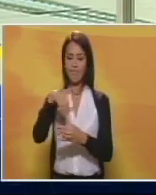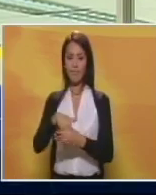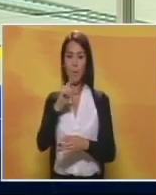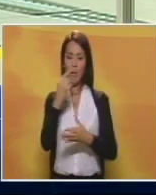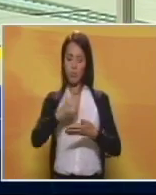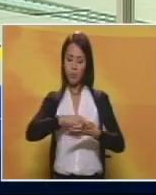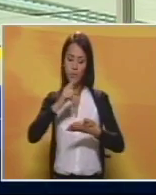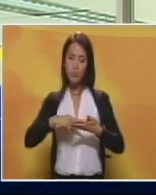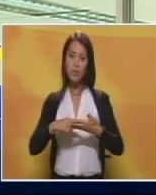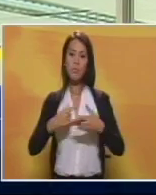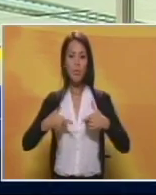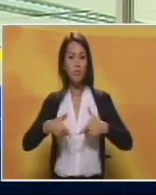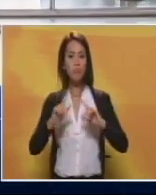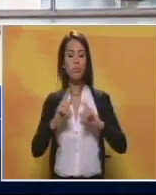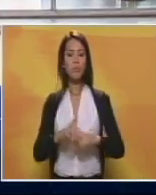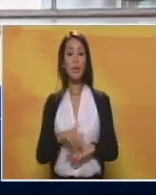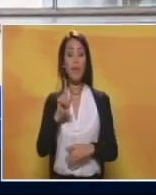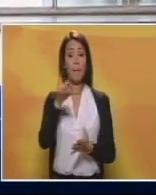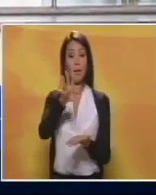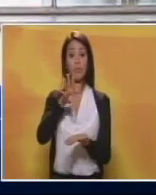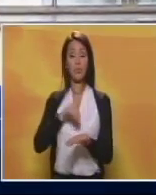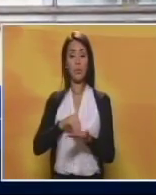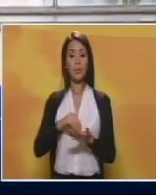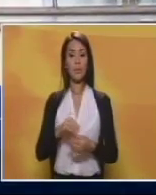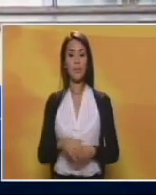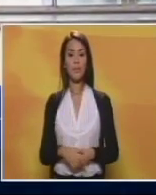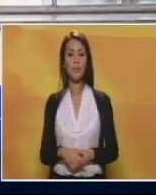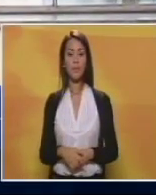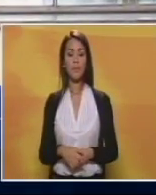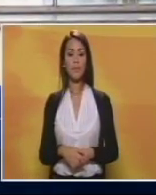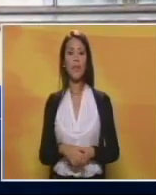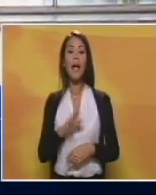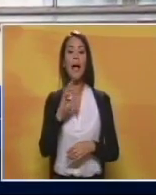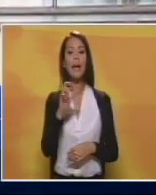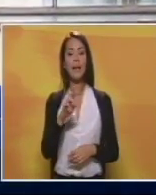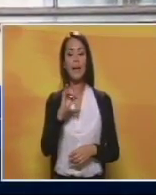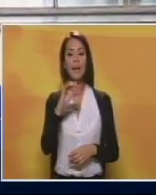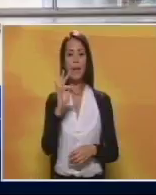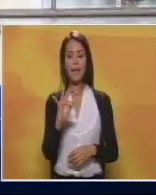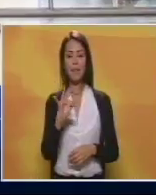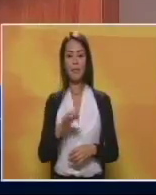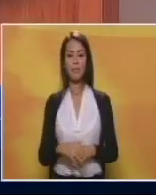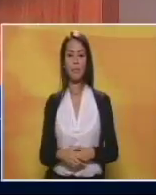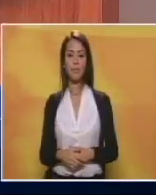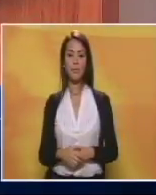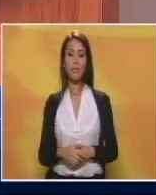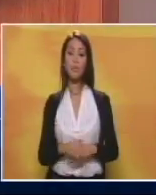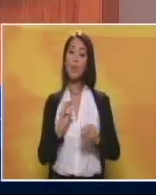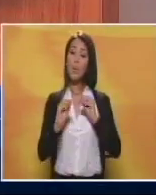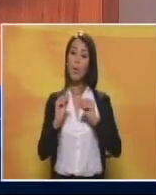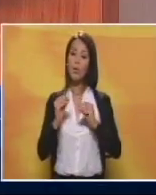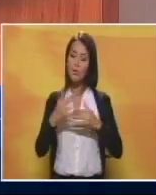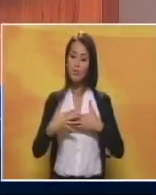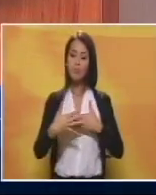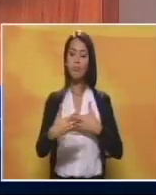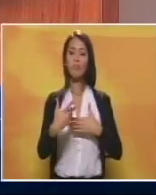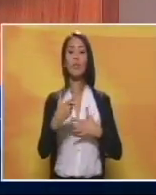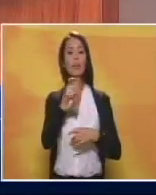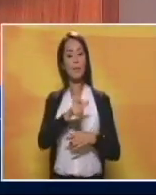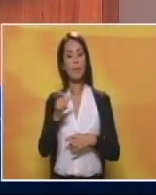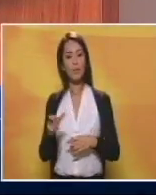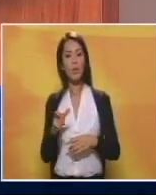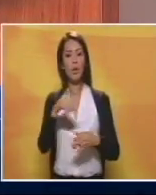firmas autorizadas y copia del registro de información fiscal RIF. La convocatoria fue extendida a los grupos de electores,